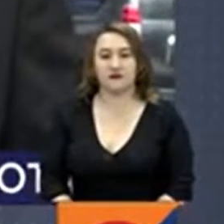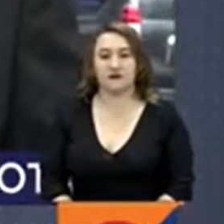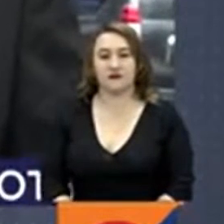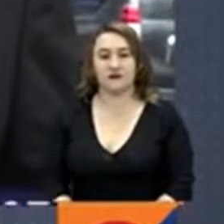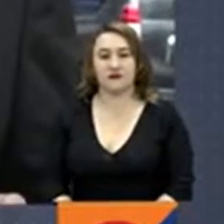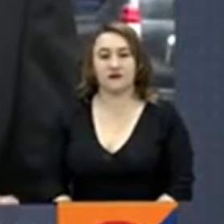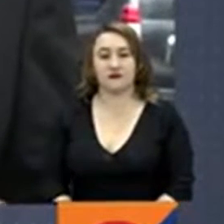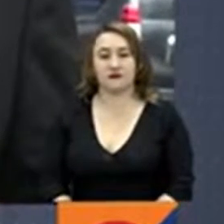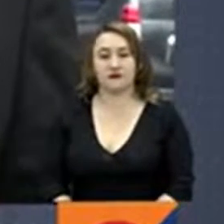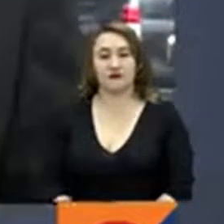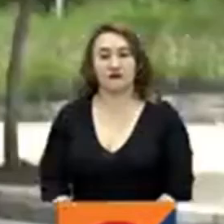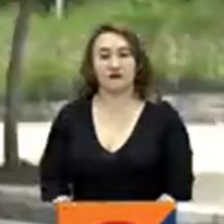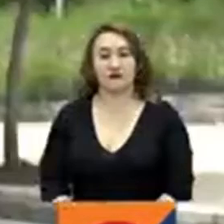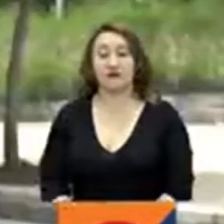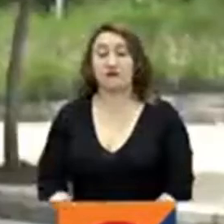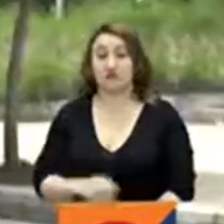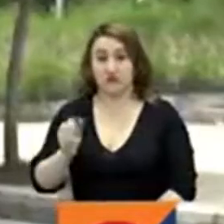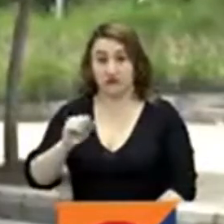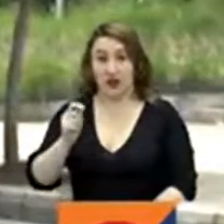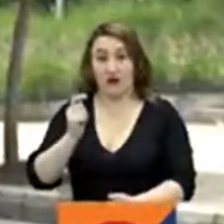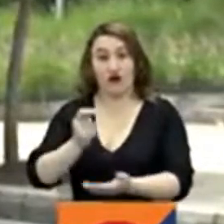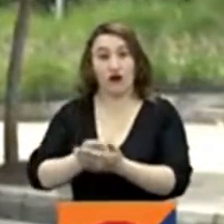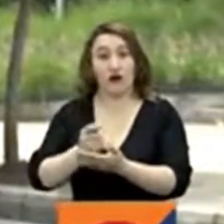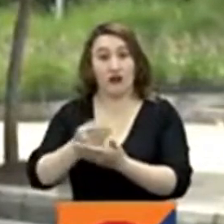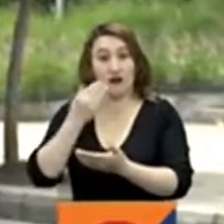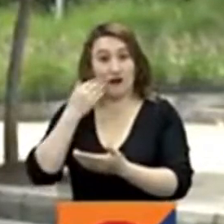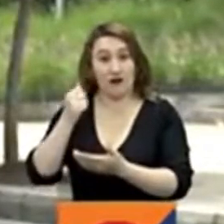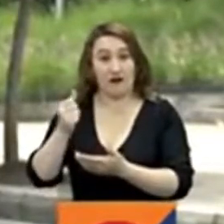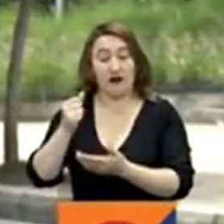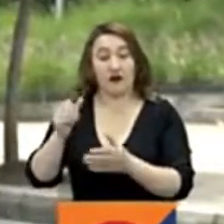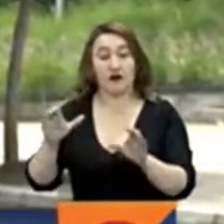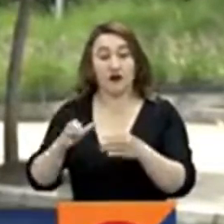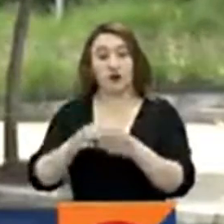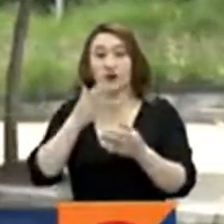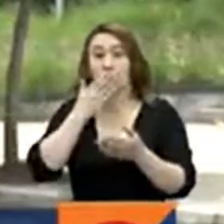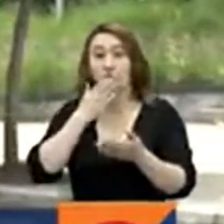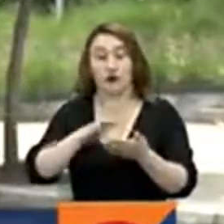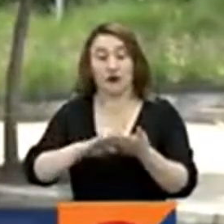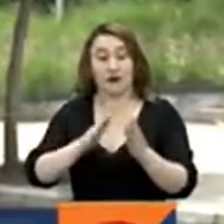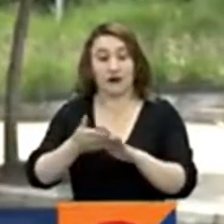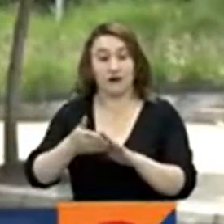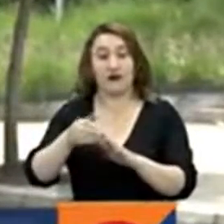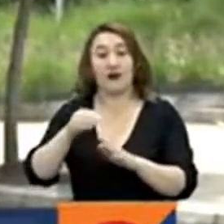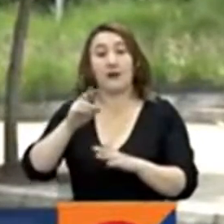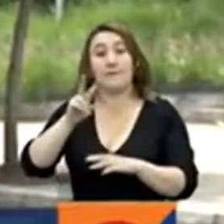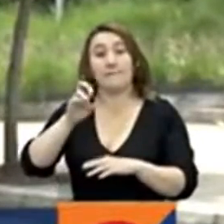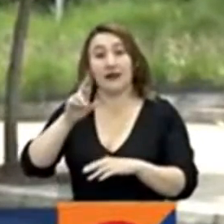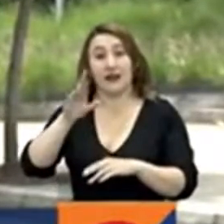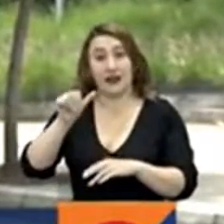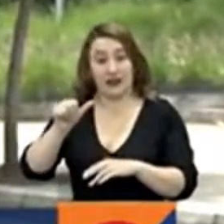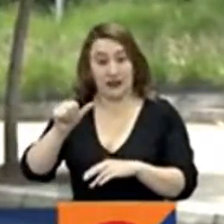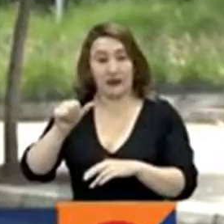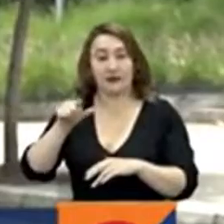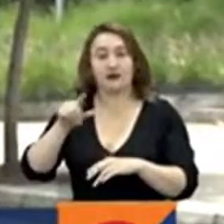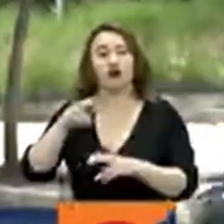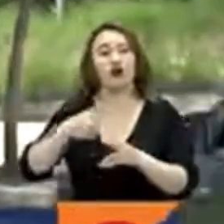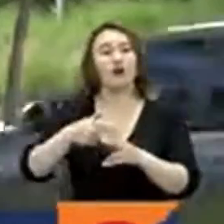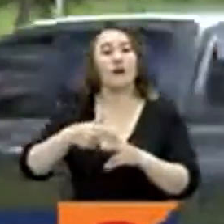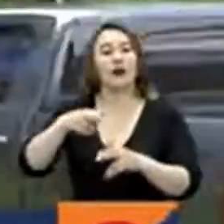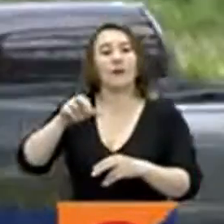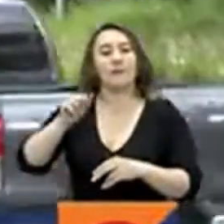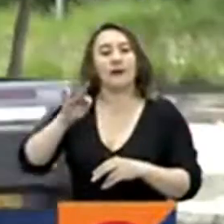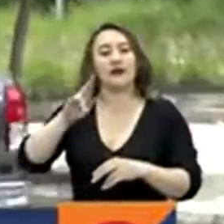Sí, señor. Mire, es una abogada, pertenece a la comunidad indígena Vera, se llama Patricia Tobón y ojo a este dato, fue